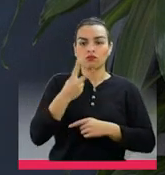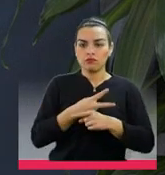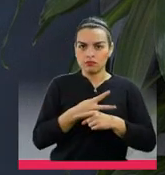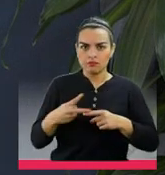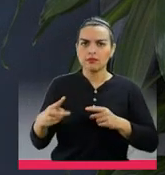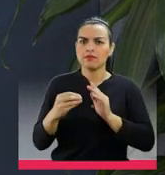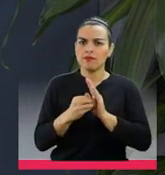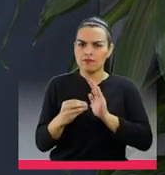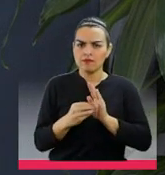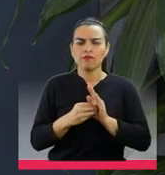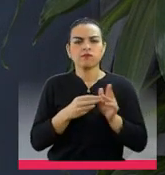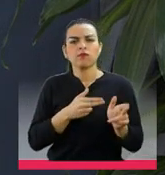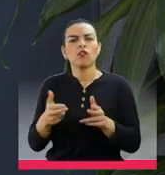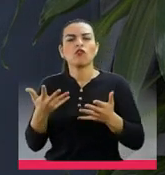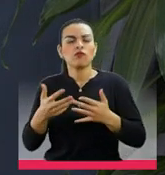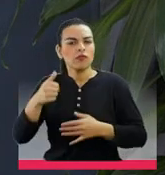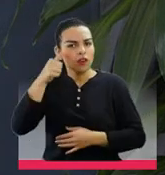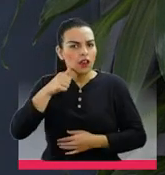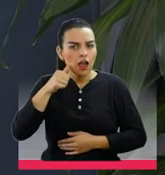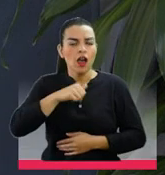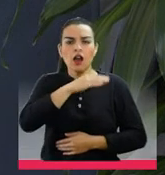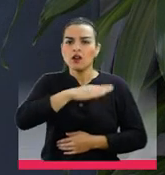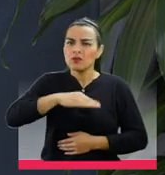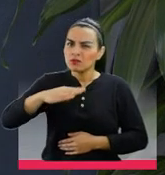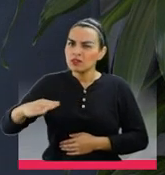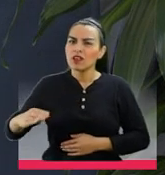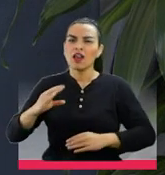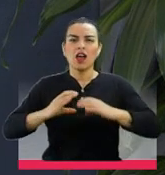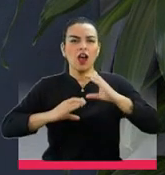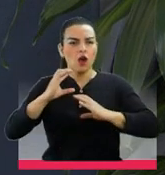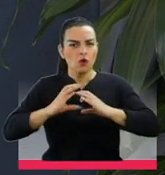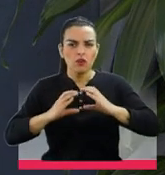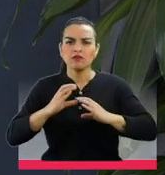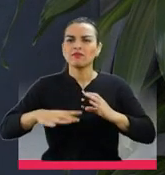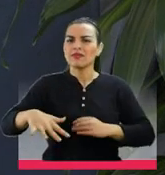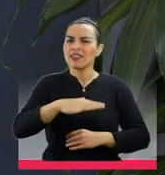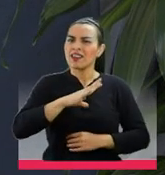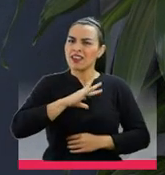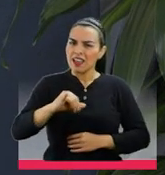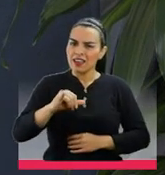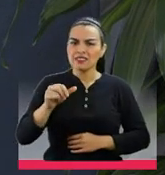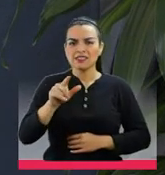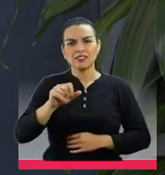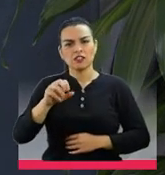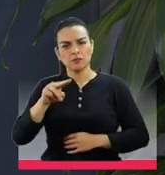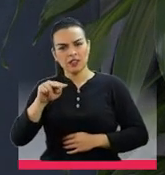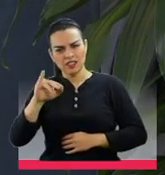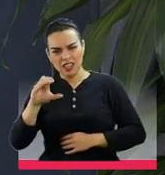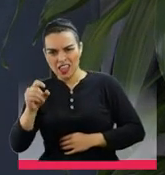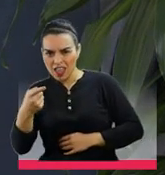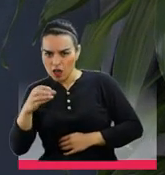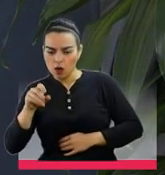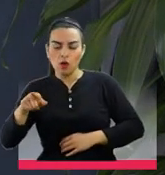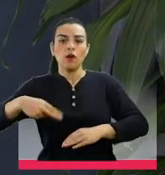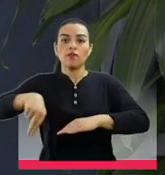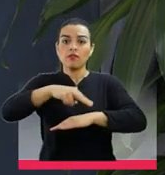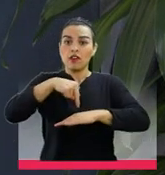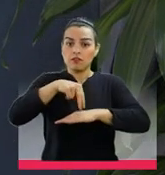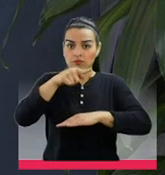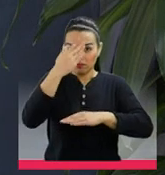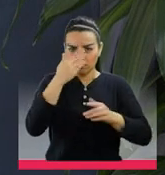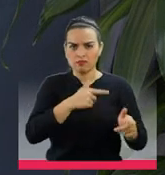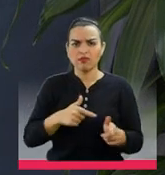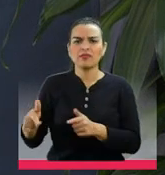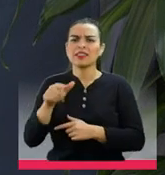Arauca, Antioquia, Cauca, Cali y Samaniego en Nariño, que ha cobrado la vida de cerca de 33 personas entre niños, jóvenes